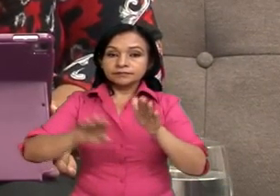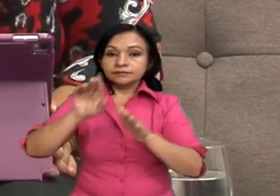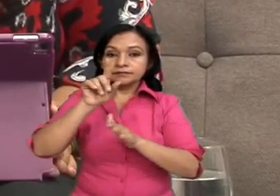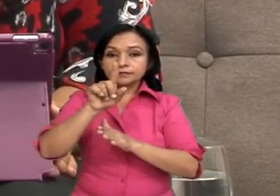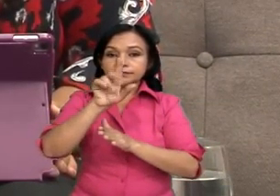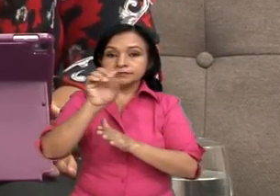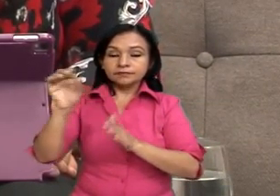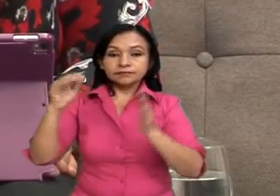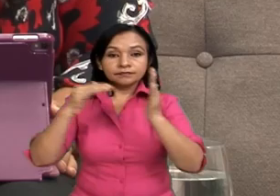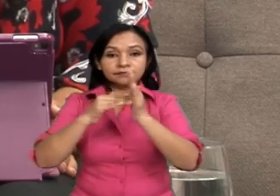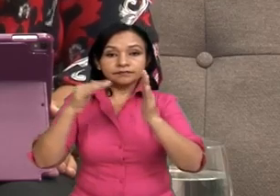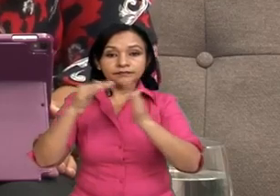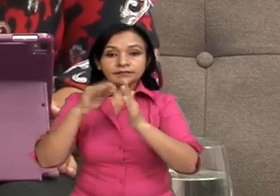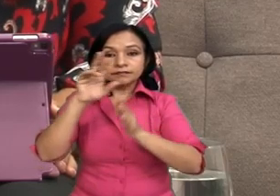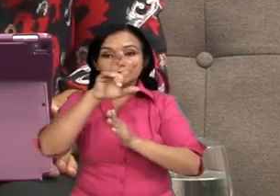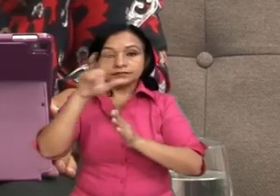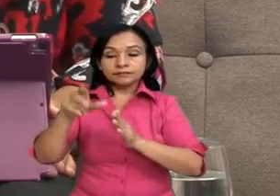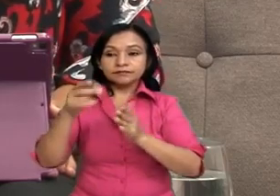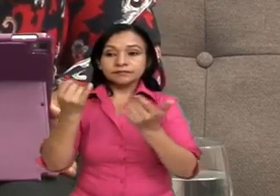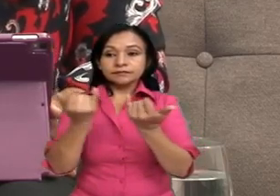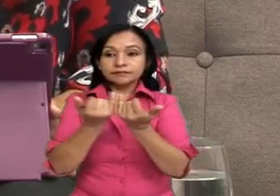de córdobas en ahorro y que los están